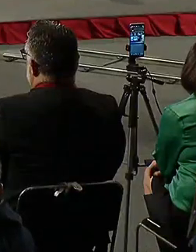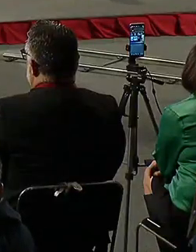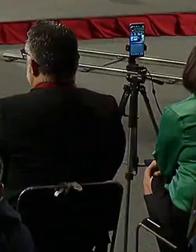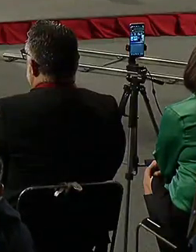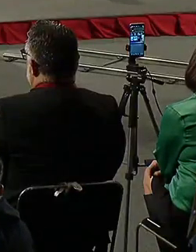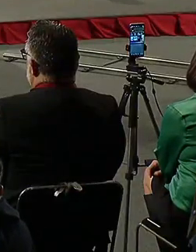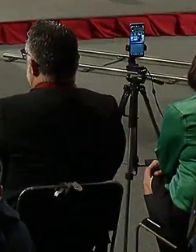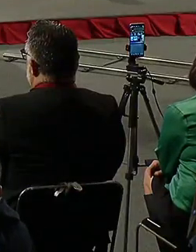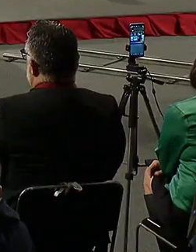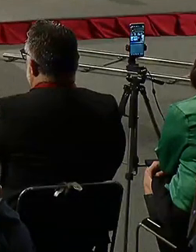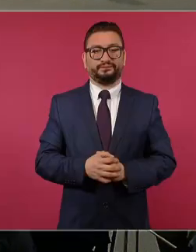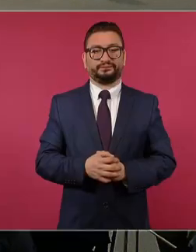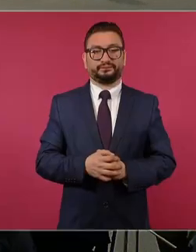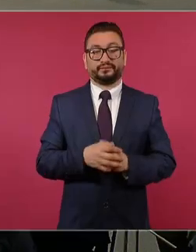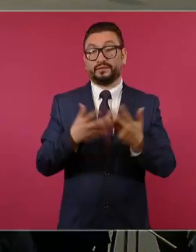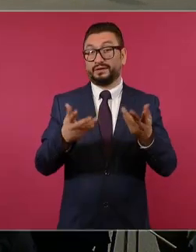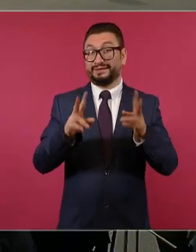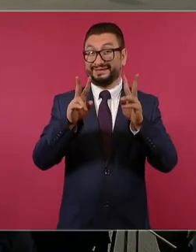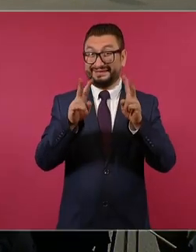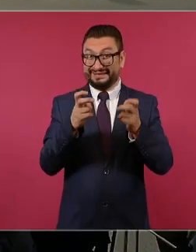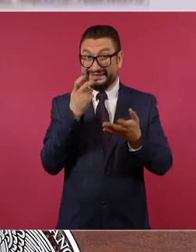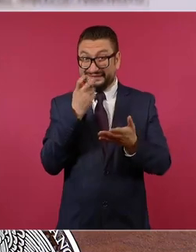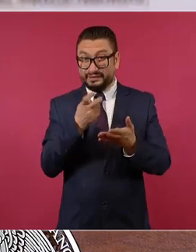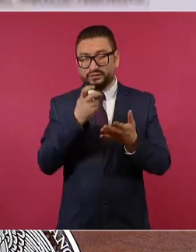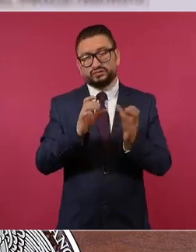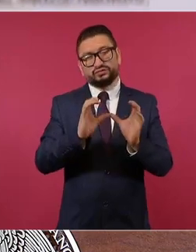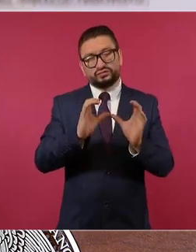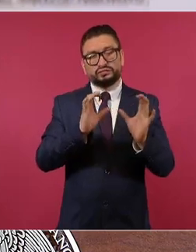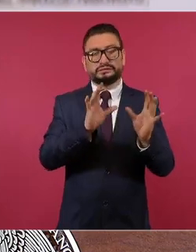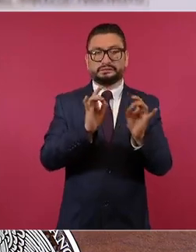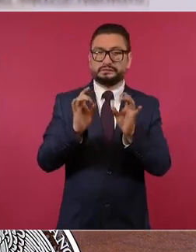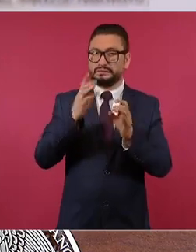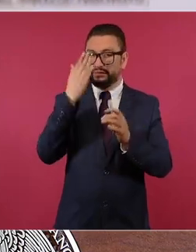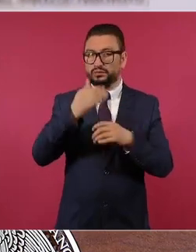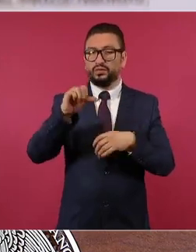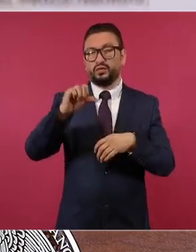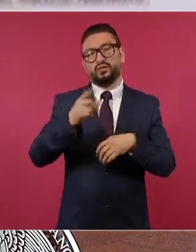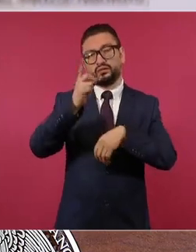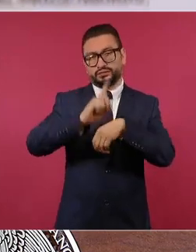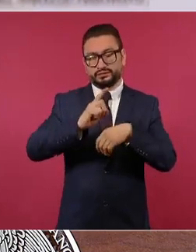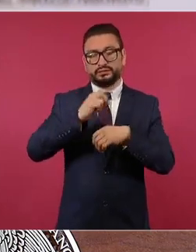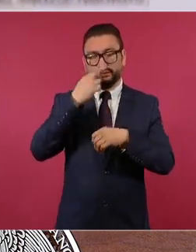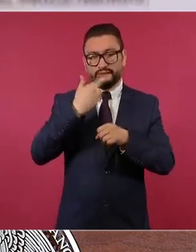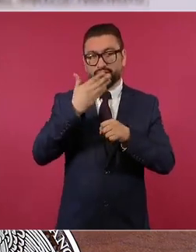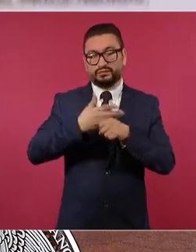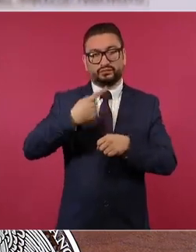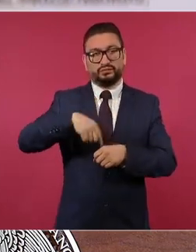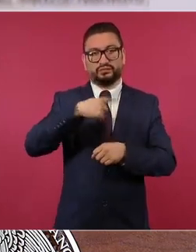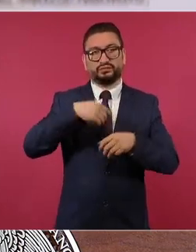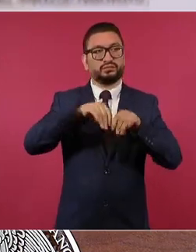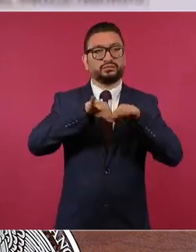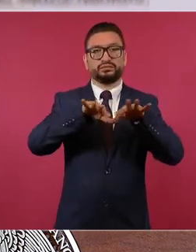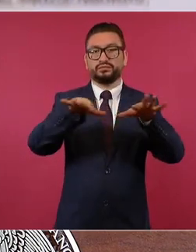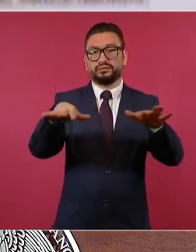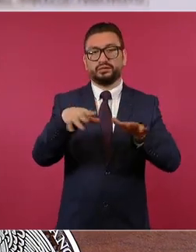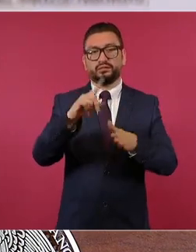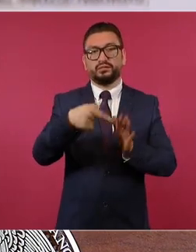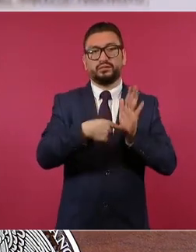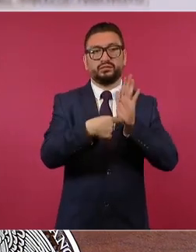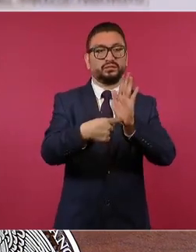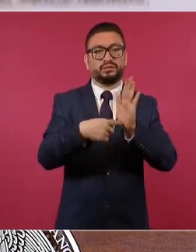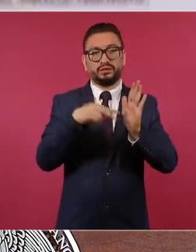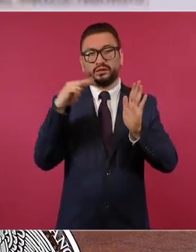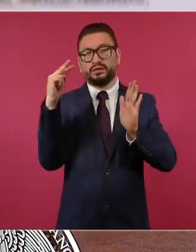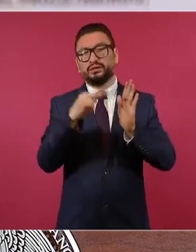por una responsabilidad que tenemos con todas y todos los que ven esta conferencia mañanera de no perturbar, vemos